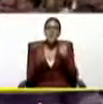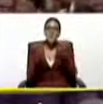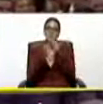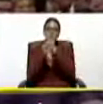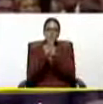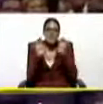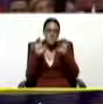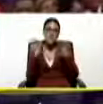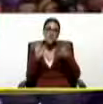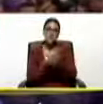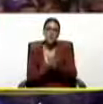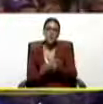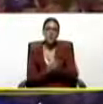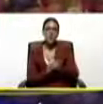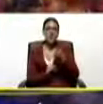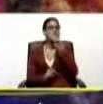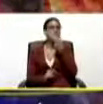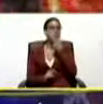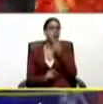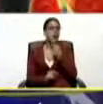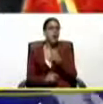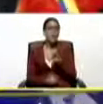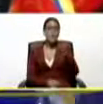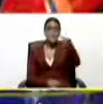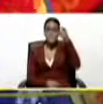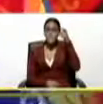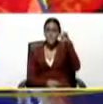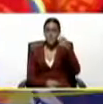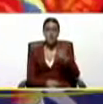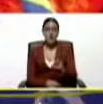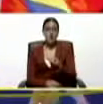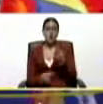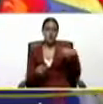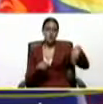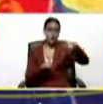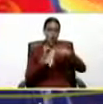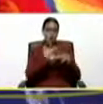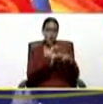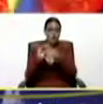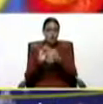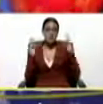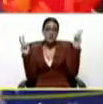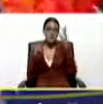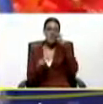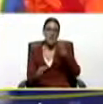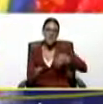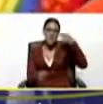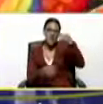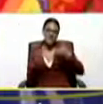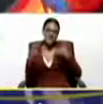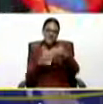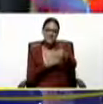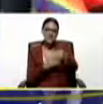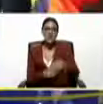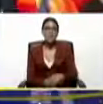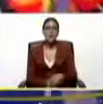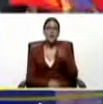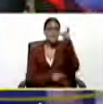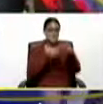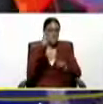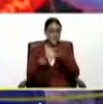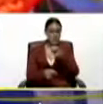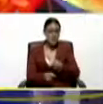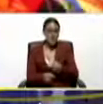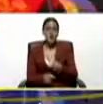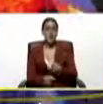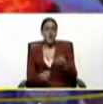The people united, victory forever. The people